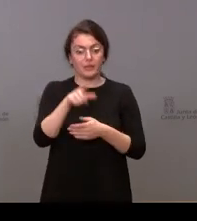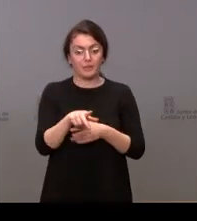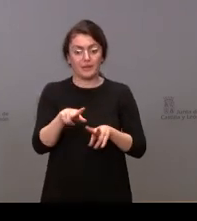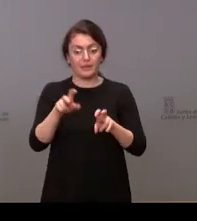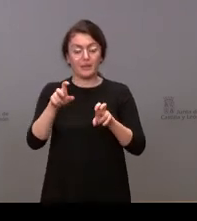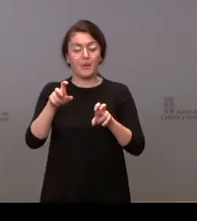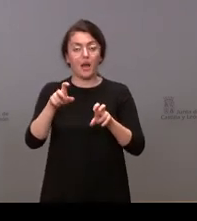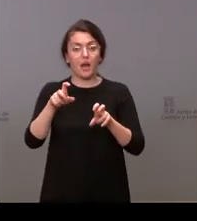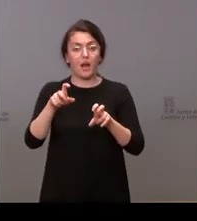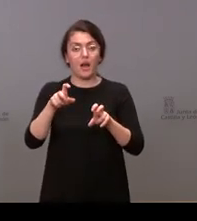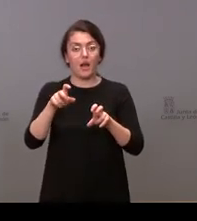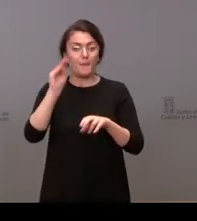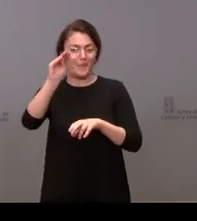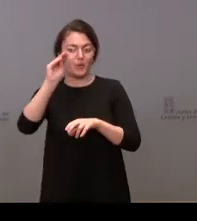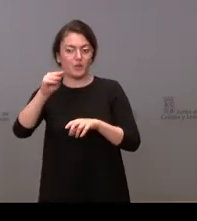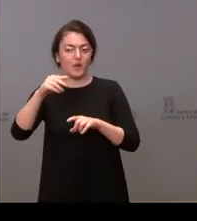general,